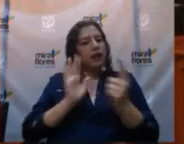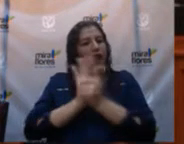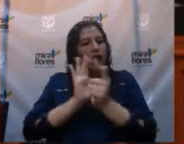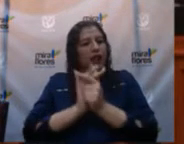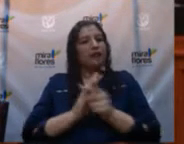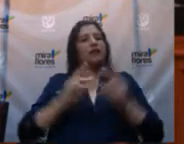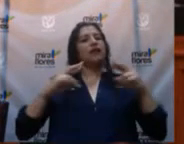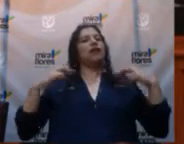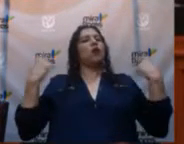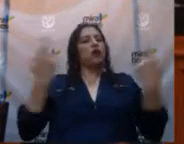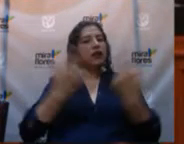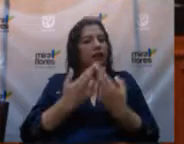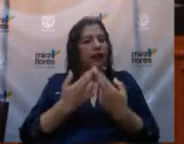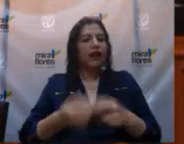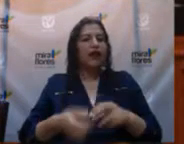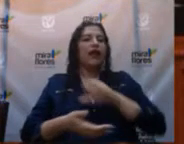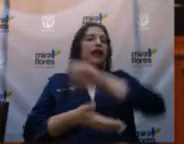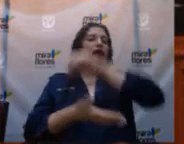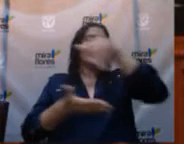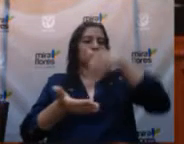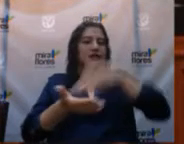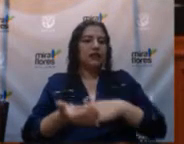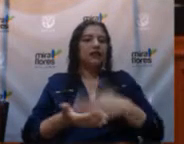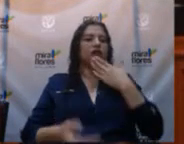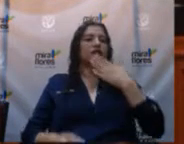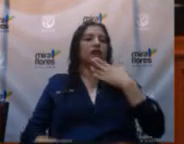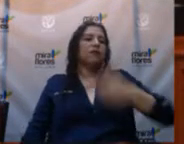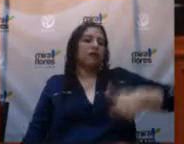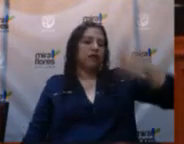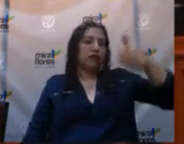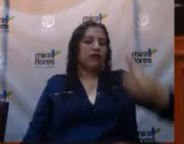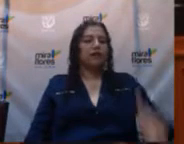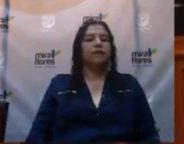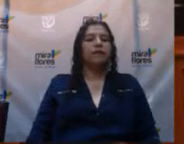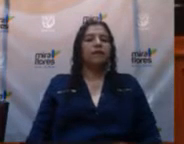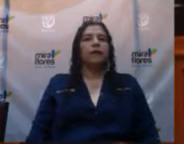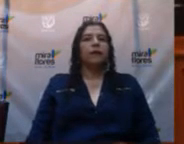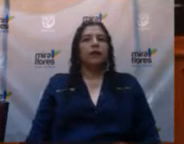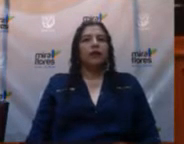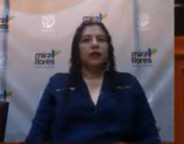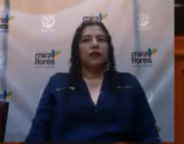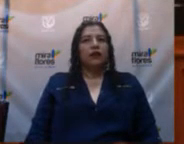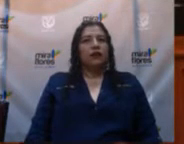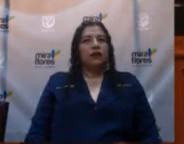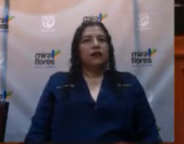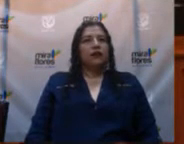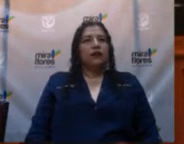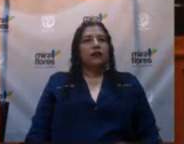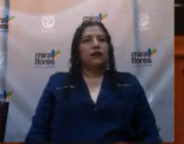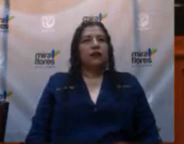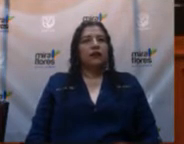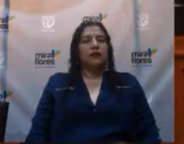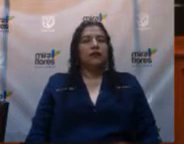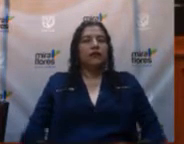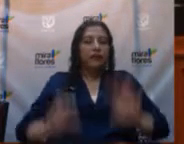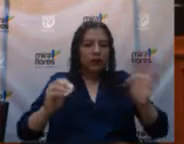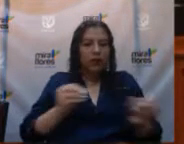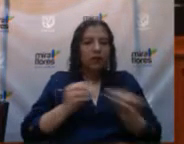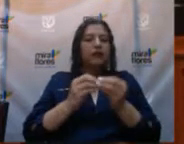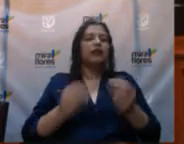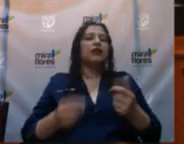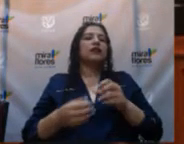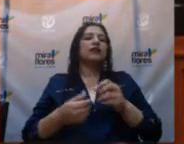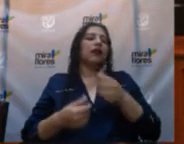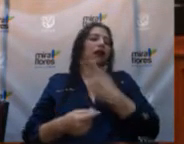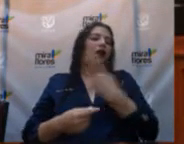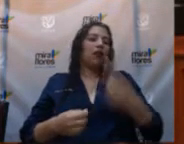capitales de departamento el prefecto y el presidente de la Corte Superior. Se complementará en el distrito y en las demás